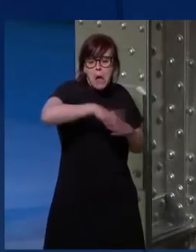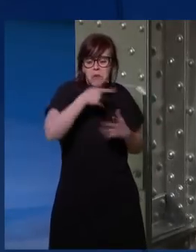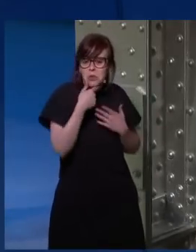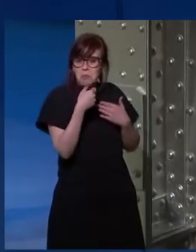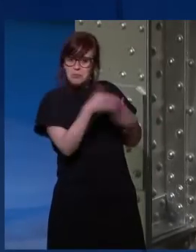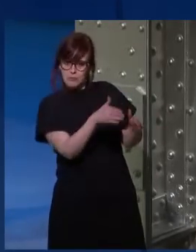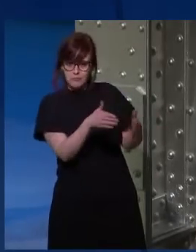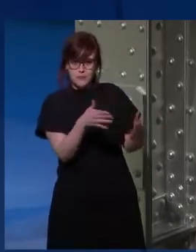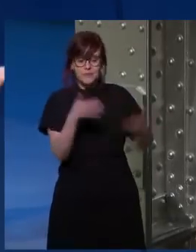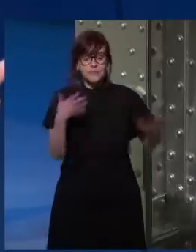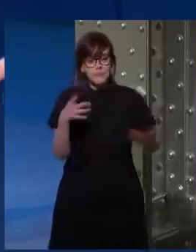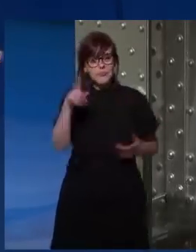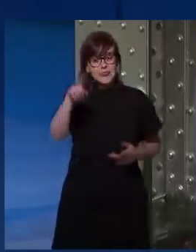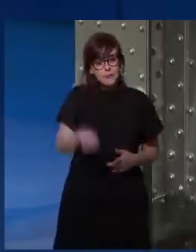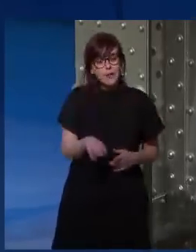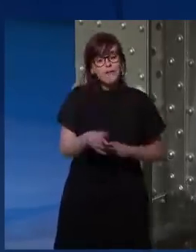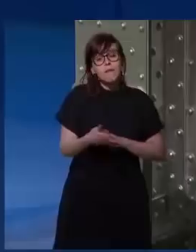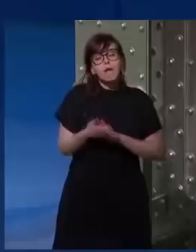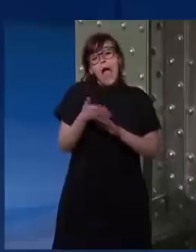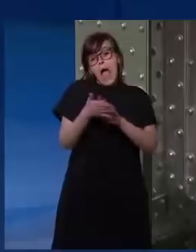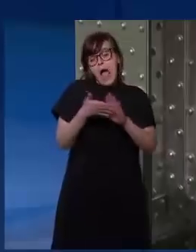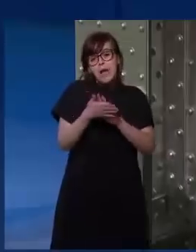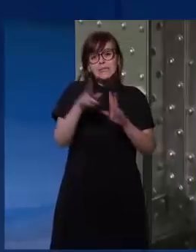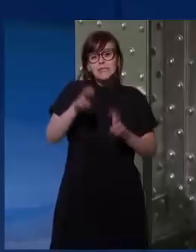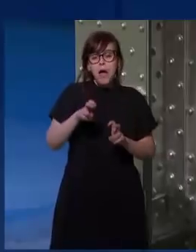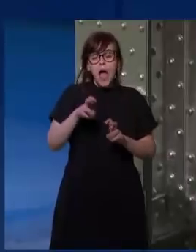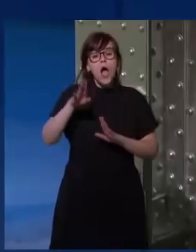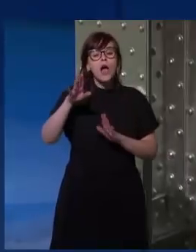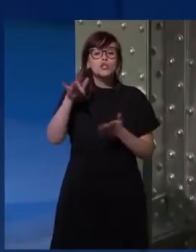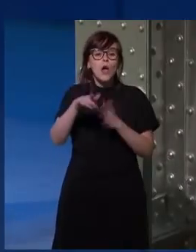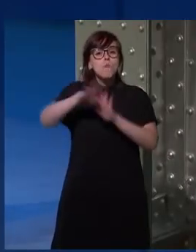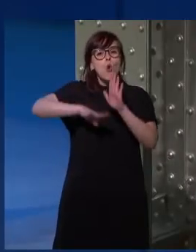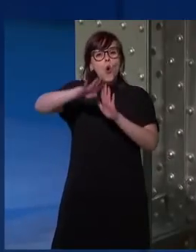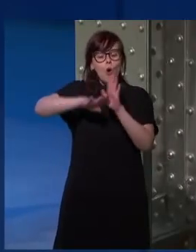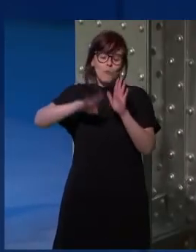ya hablando ya del programa también, ¿no? O sea, del programa Mujer tenía que ser,